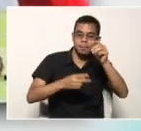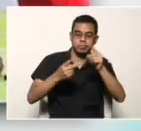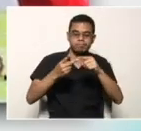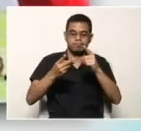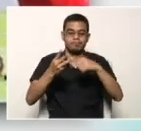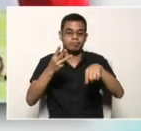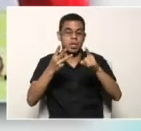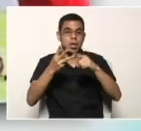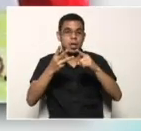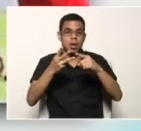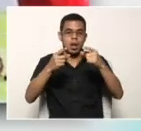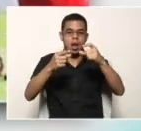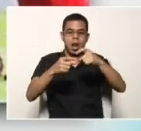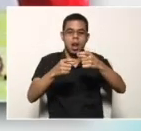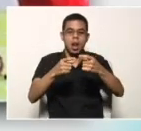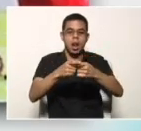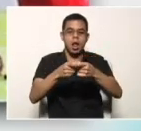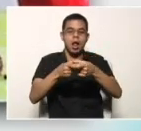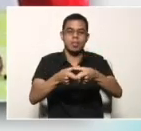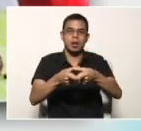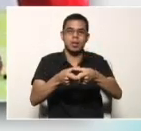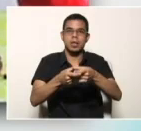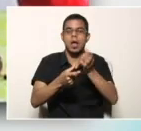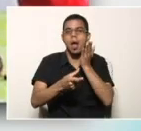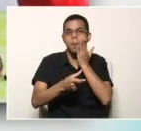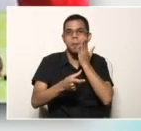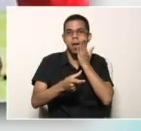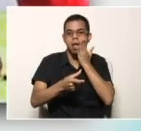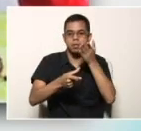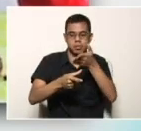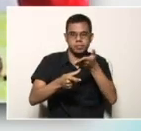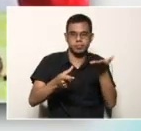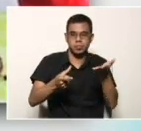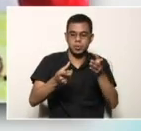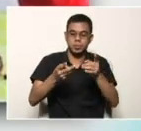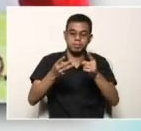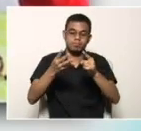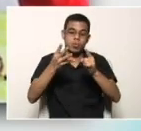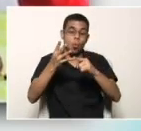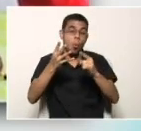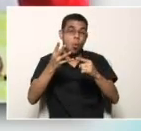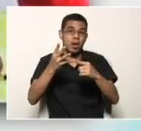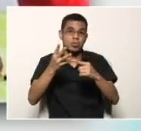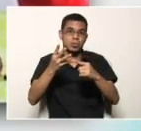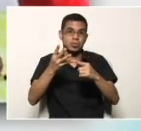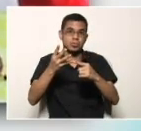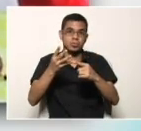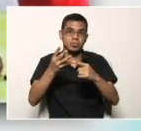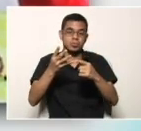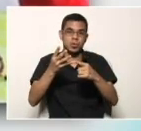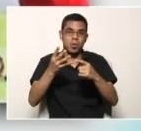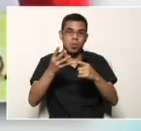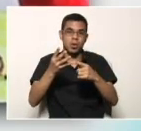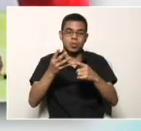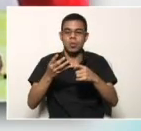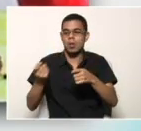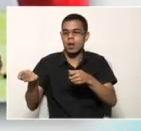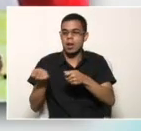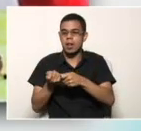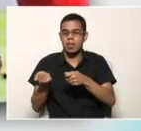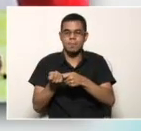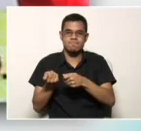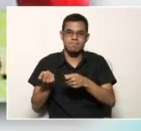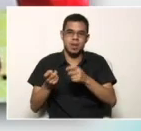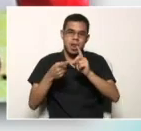madre o la fuente de poder. También puede ser que tenga problemas con el CPU o